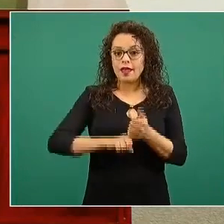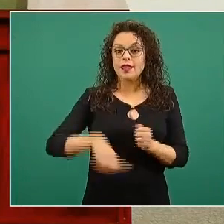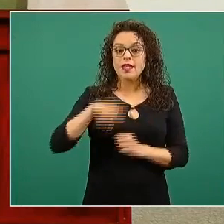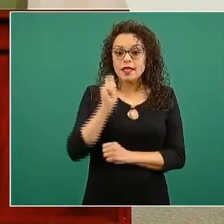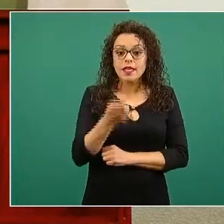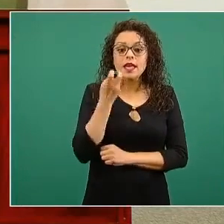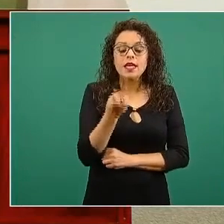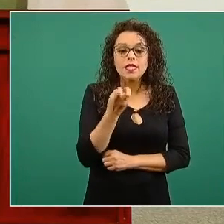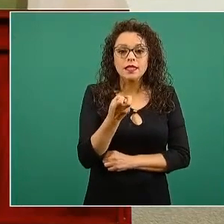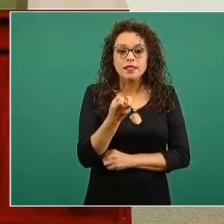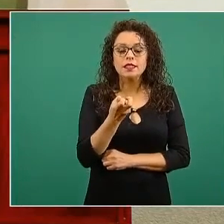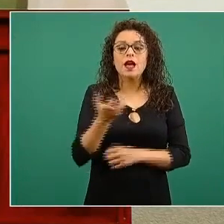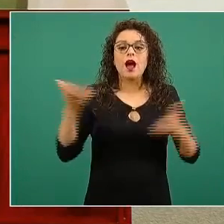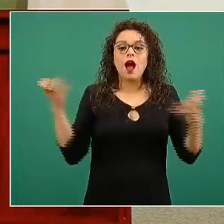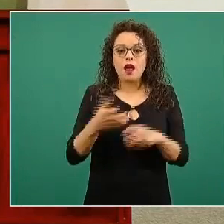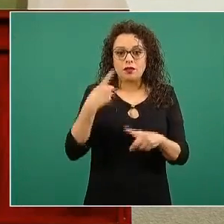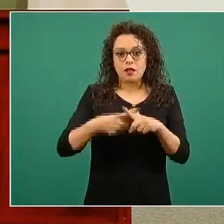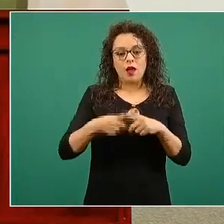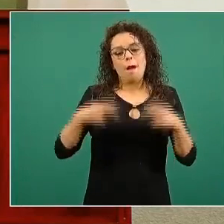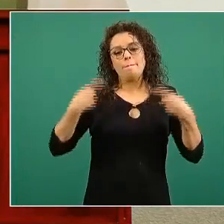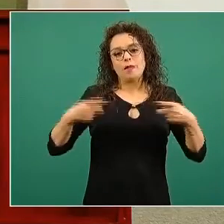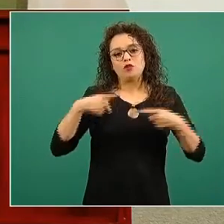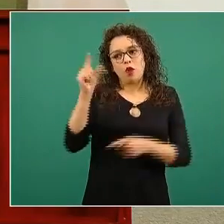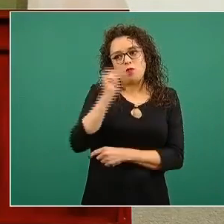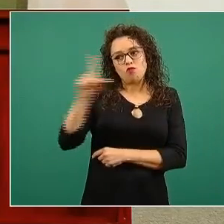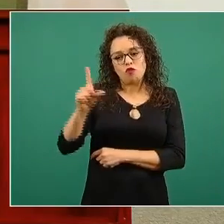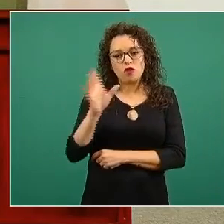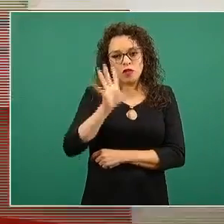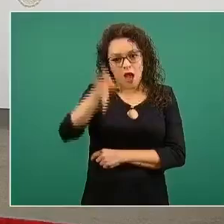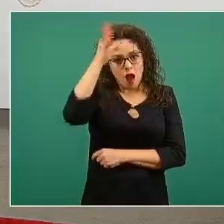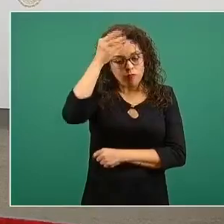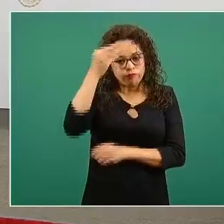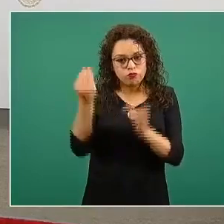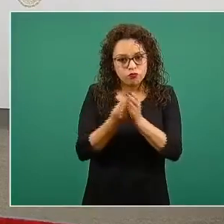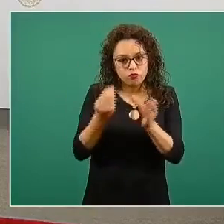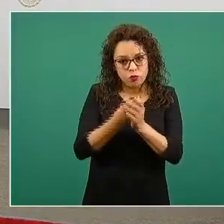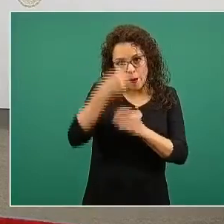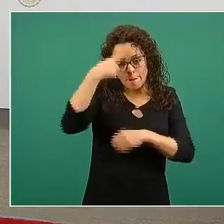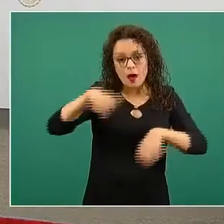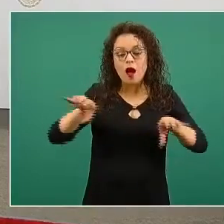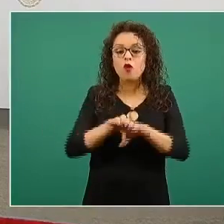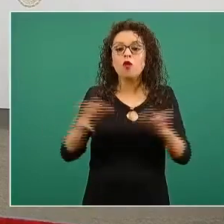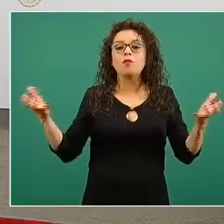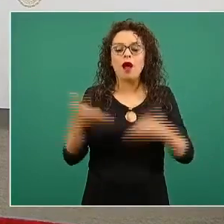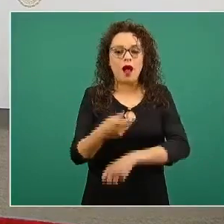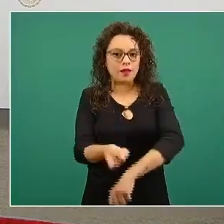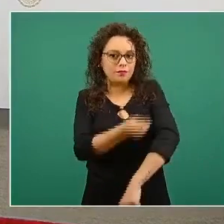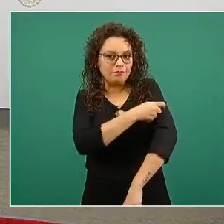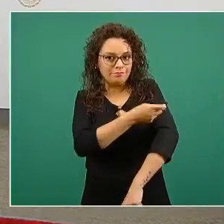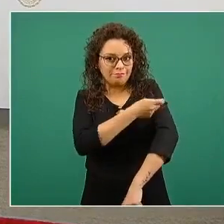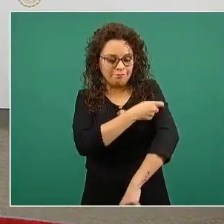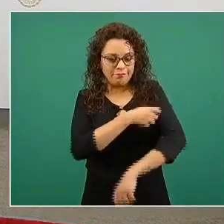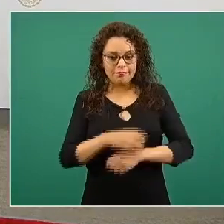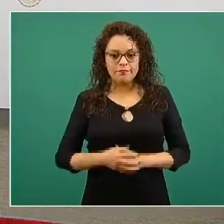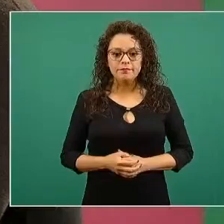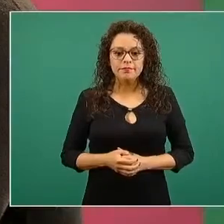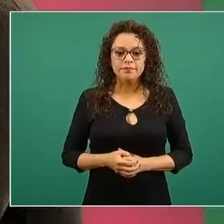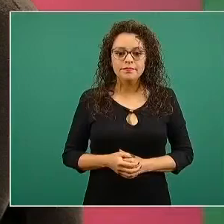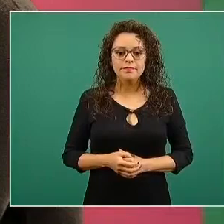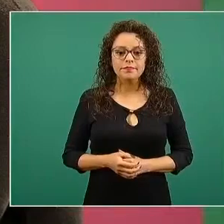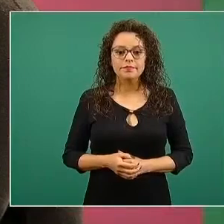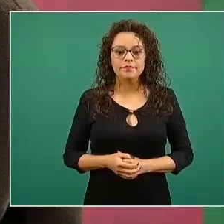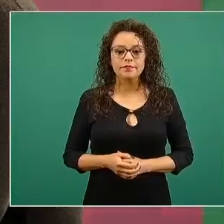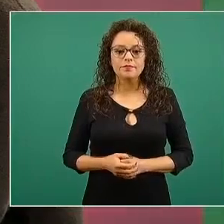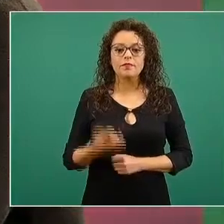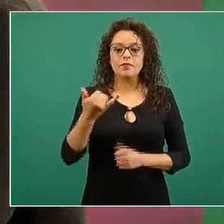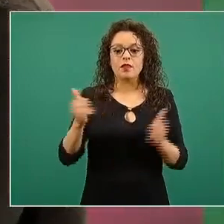los profesionales capacitados para efectos de la aplicación, y que está además integrado en la logística de los diferentes puntos